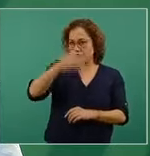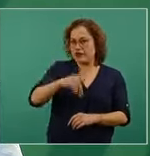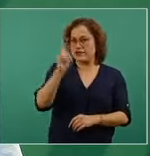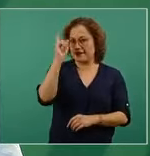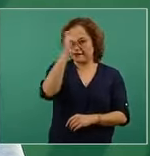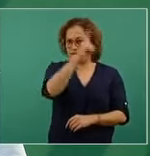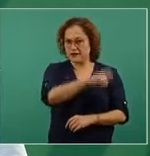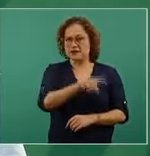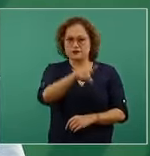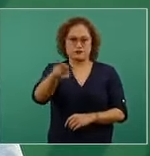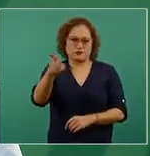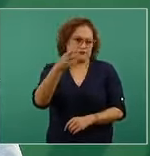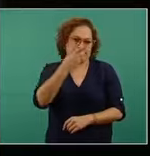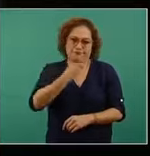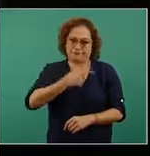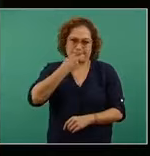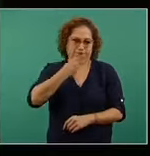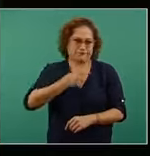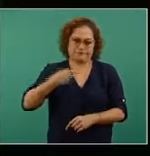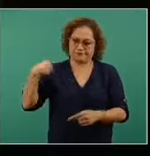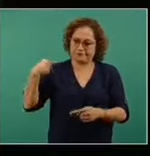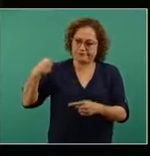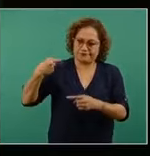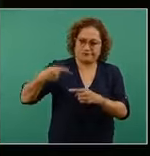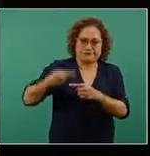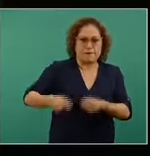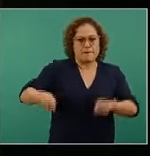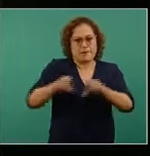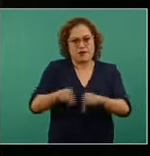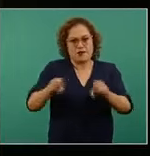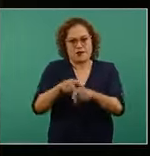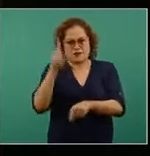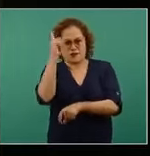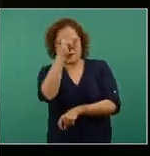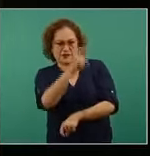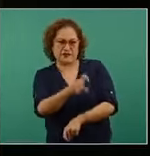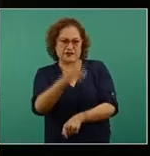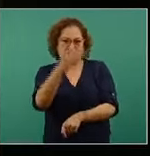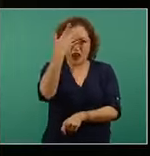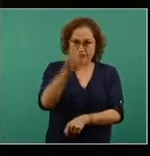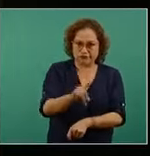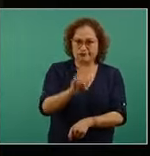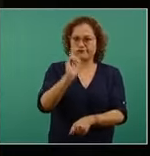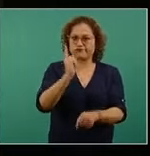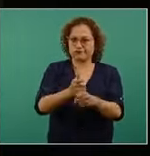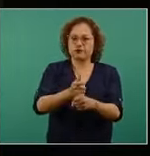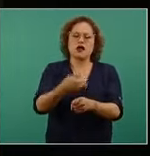repiten continuamente pero pero saber cómo podría afectar y